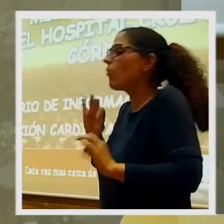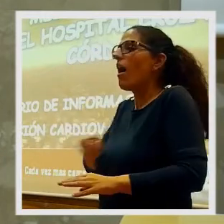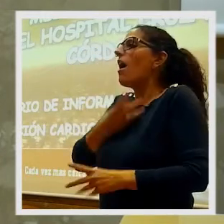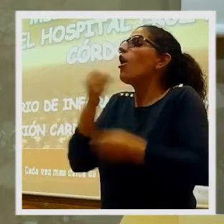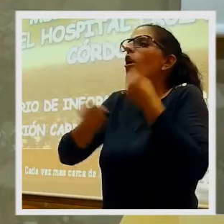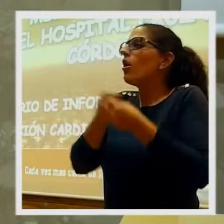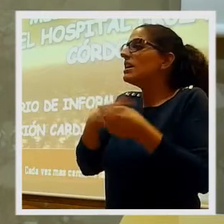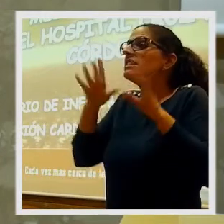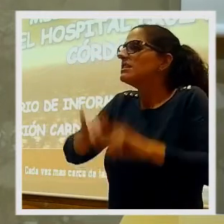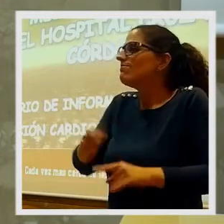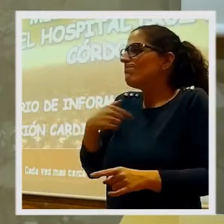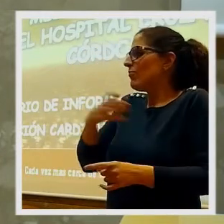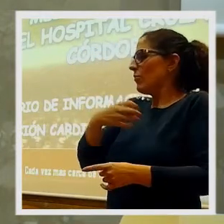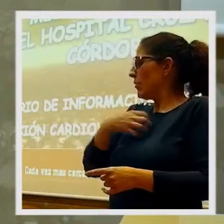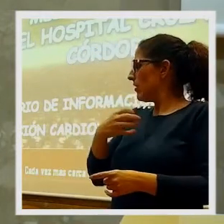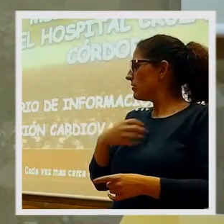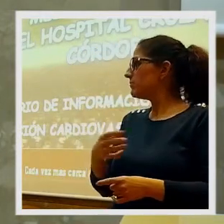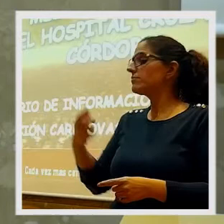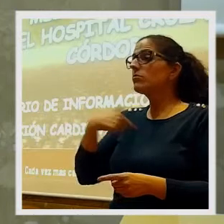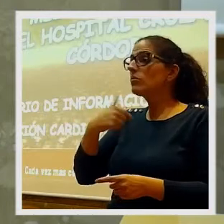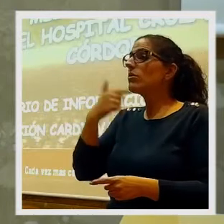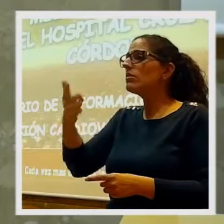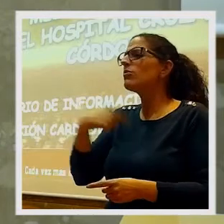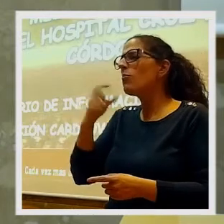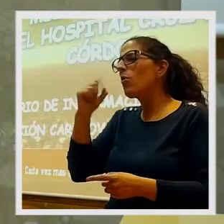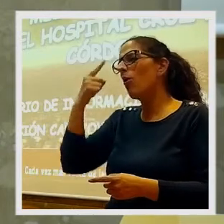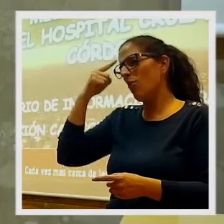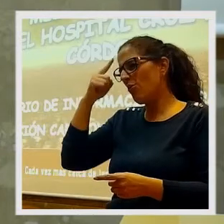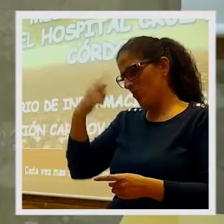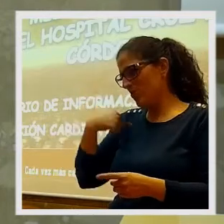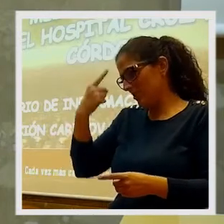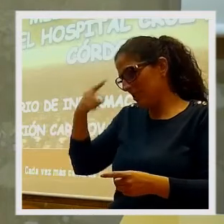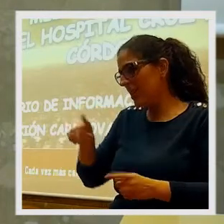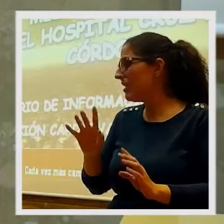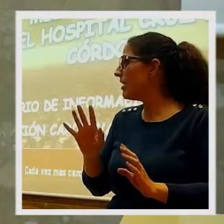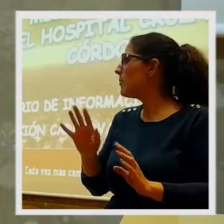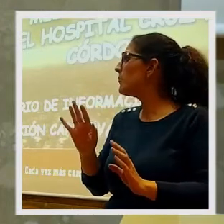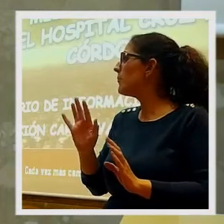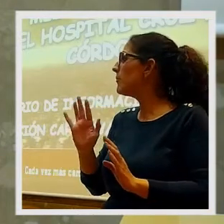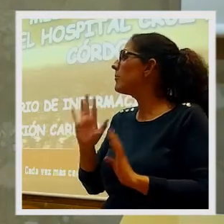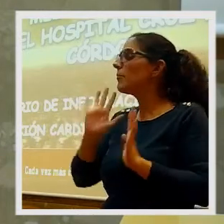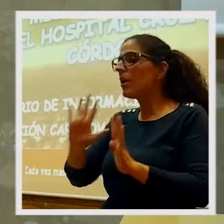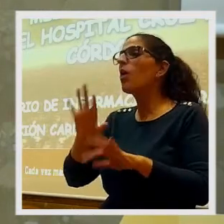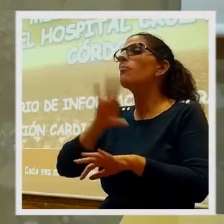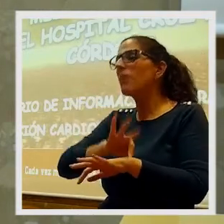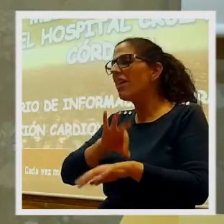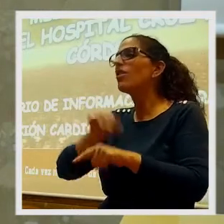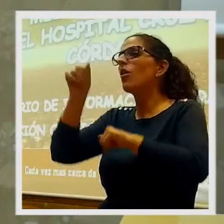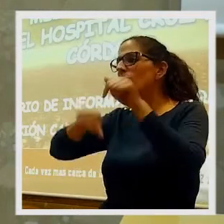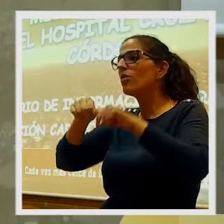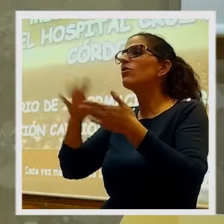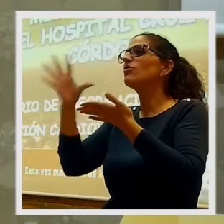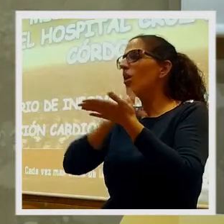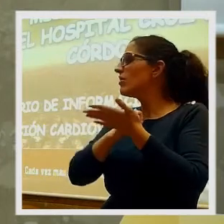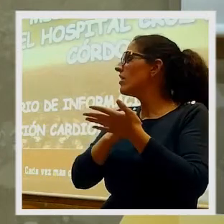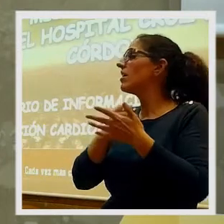menos. Como les digo, yo soy un poco loquillo, pero también les digo que los cardiólogos y cirujanos, todo lo que tienen